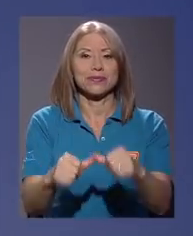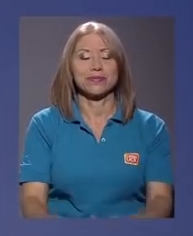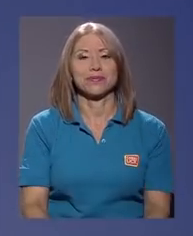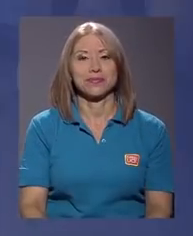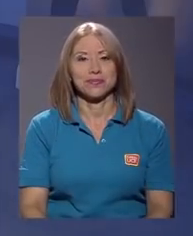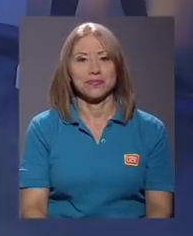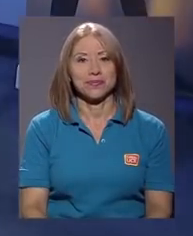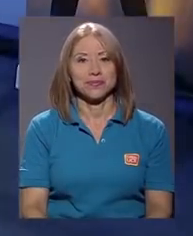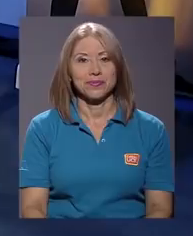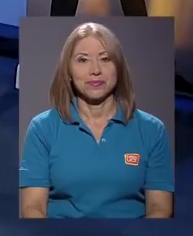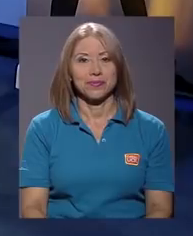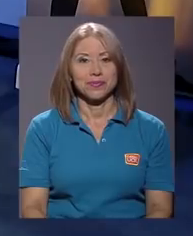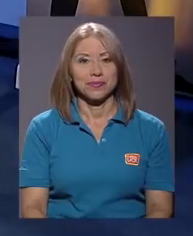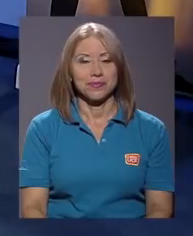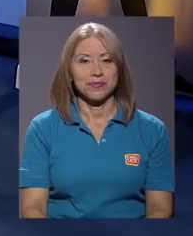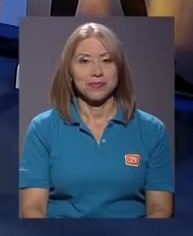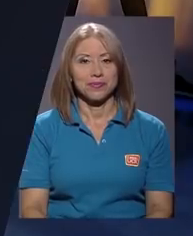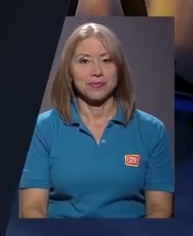ustedes